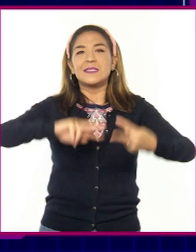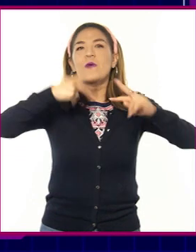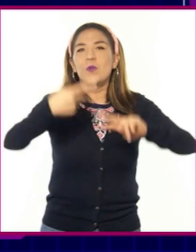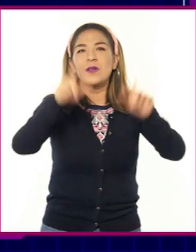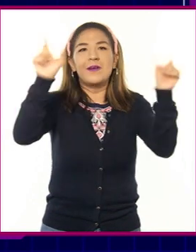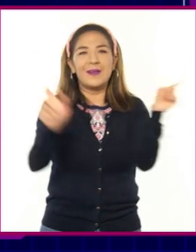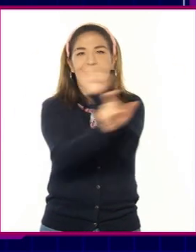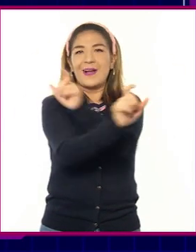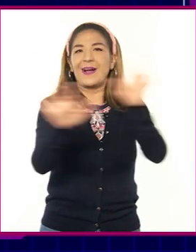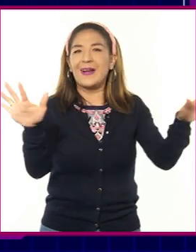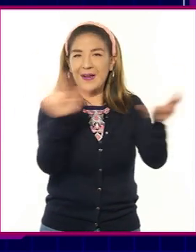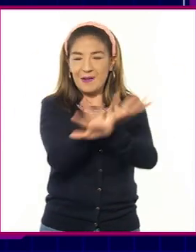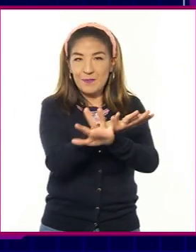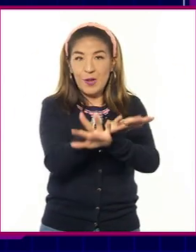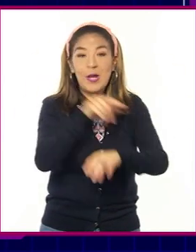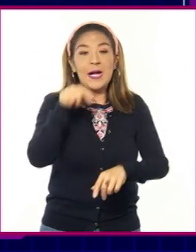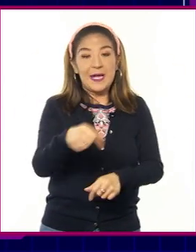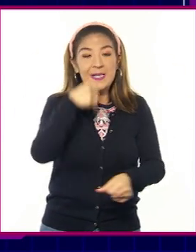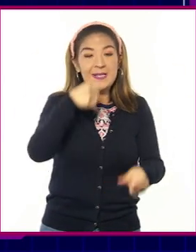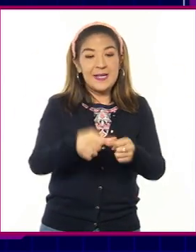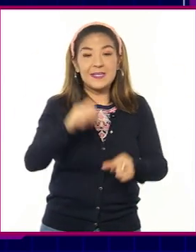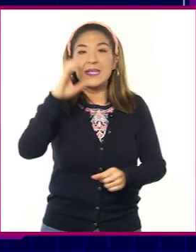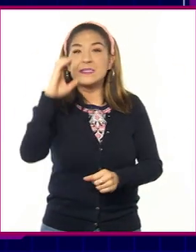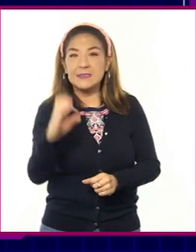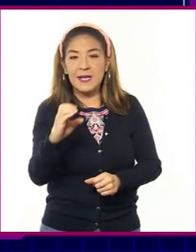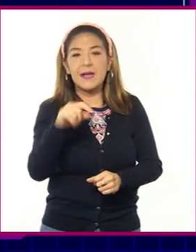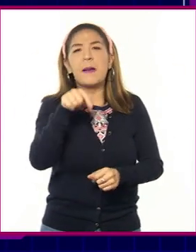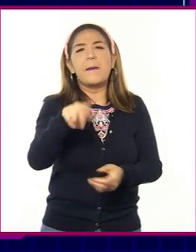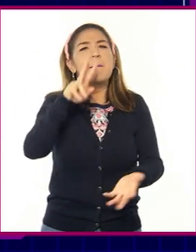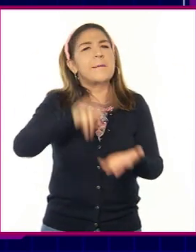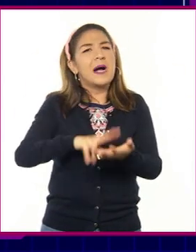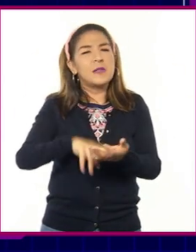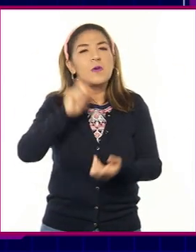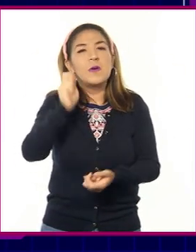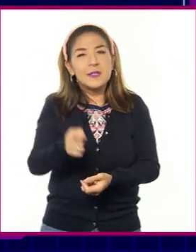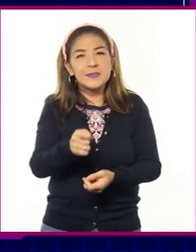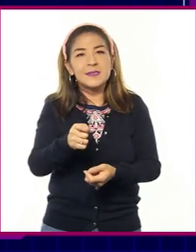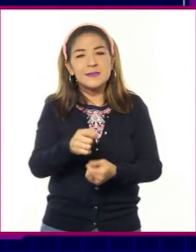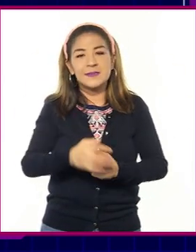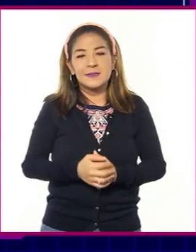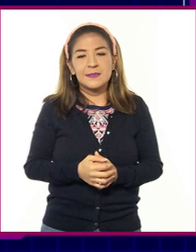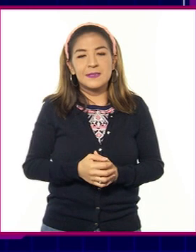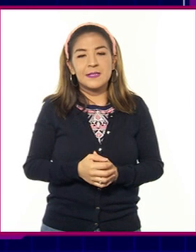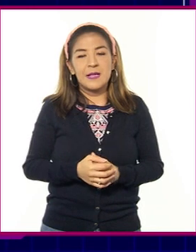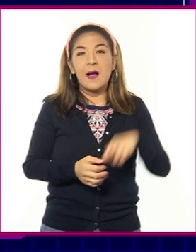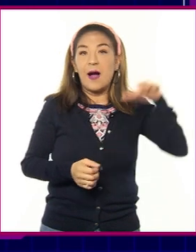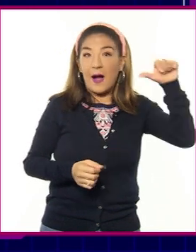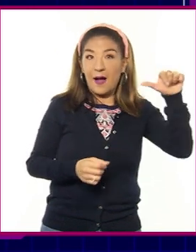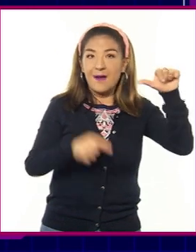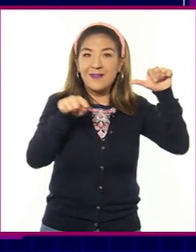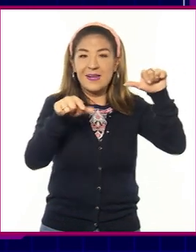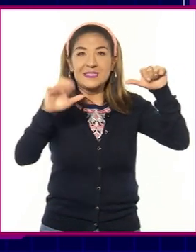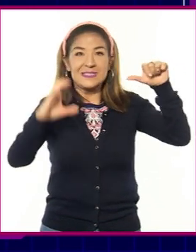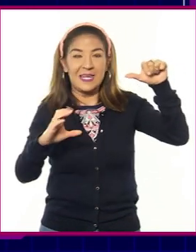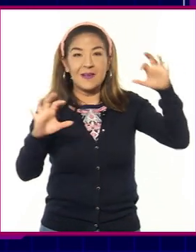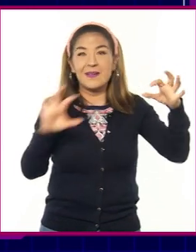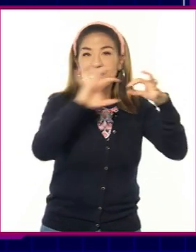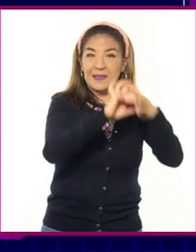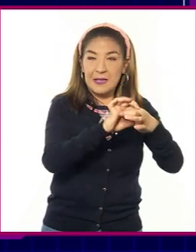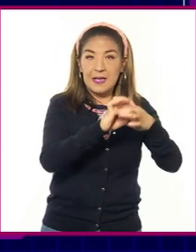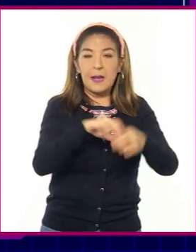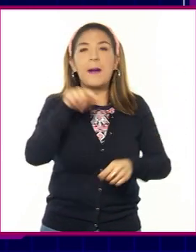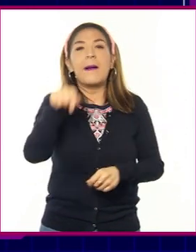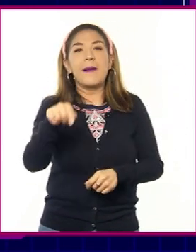Sin embargo, en el inciso C, aunque la proporción planteada es equivalente a la del inciso A, en el inciso D,